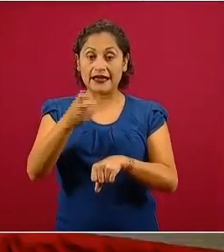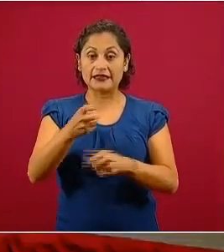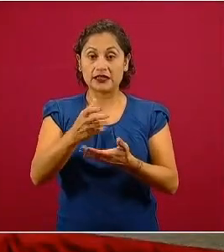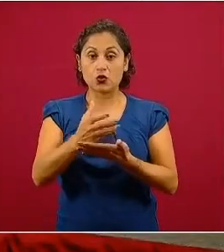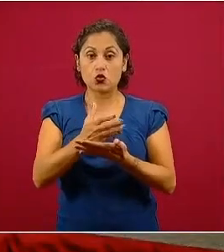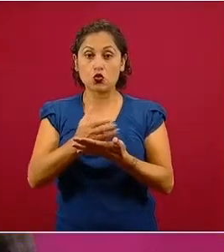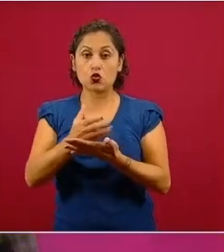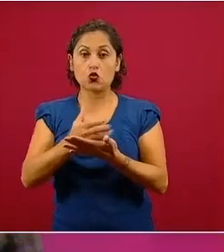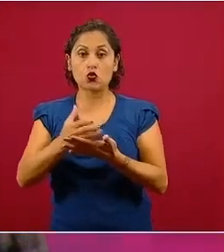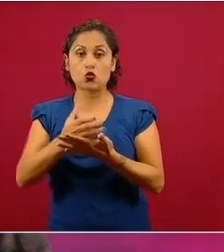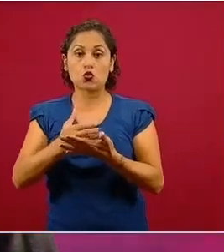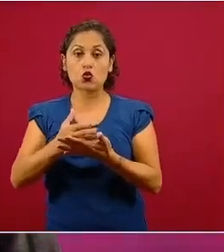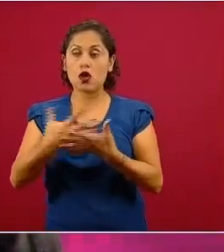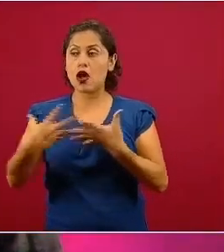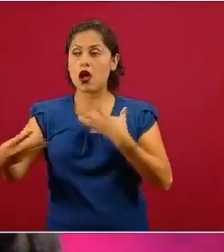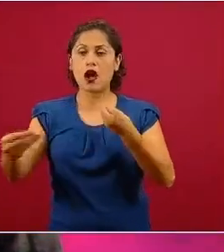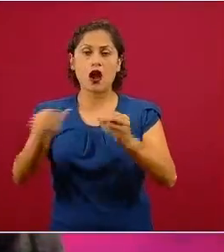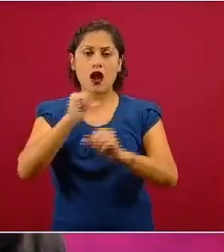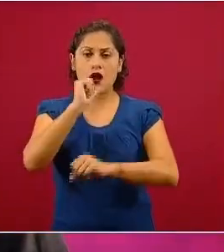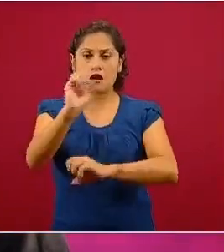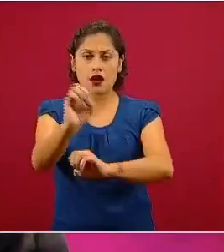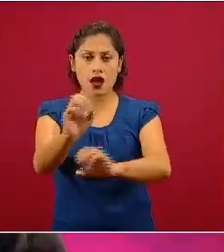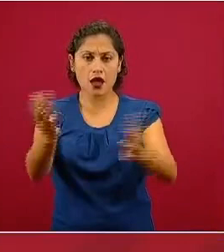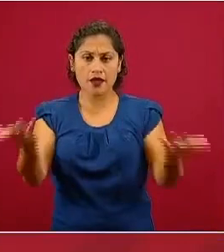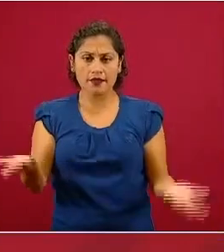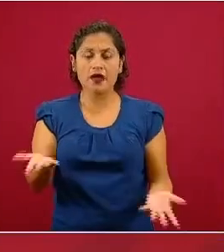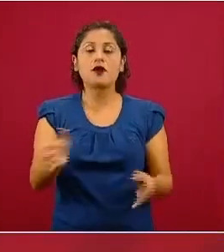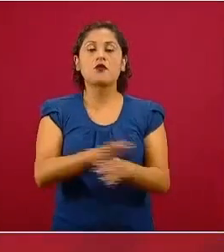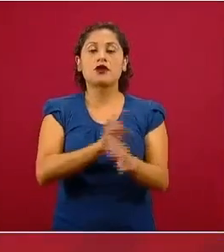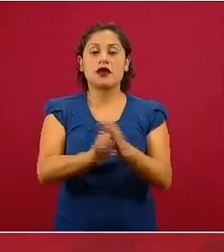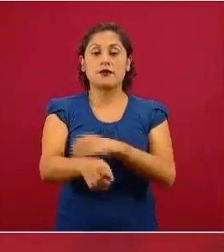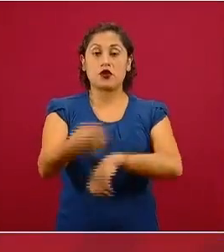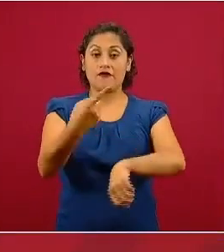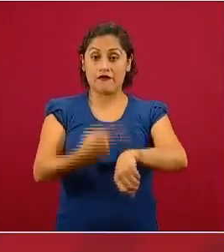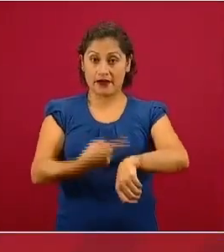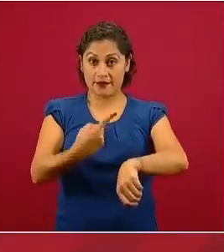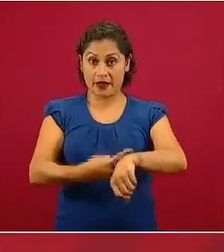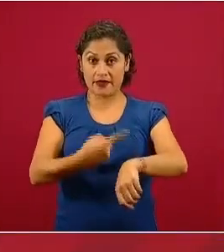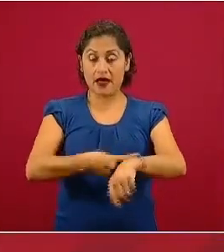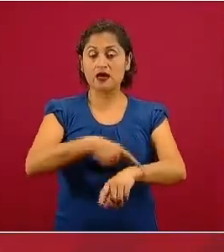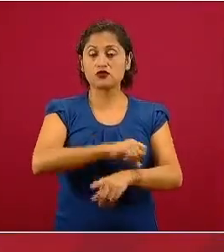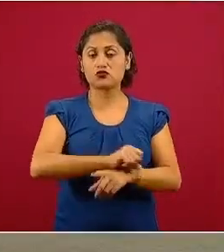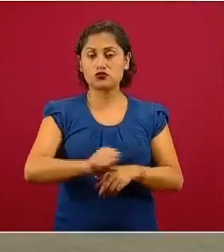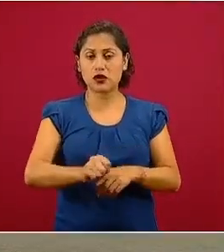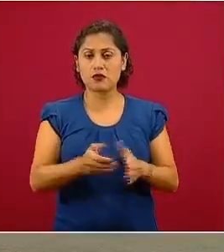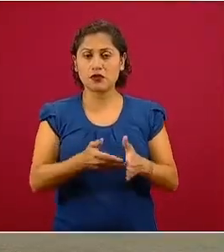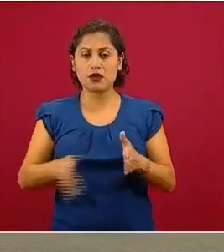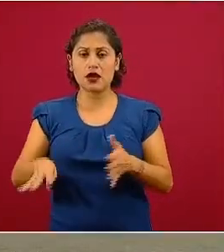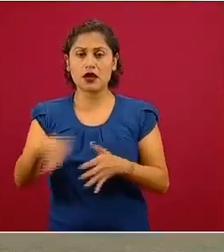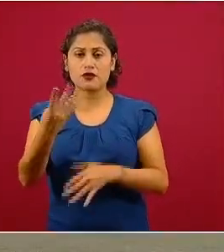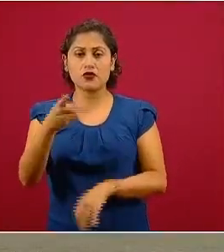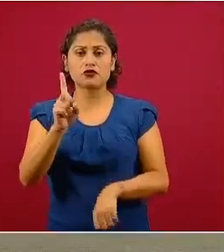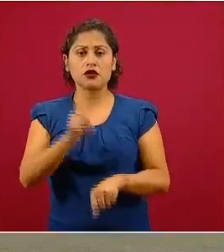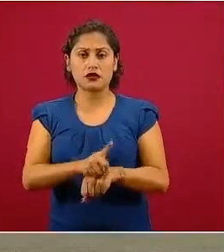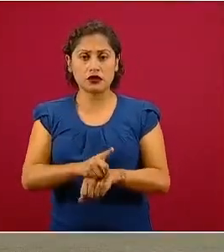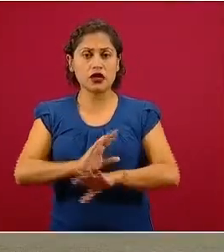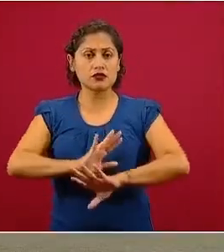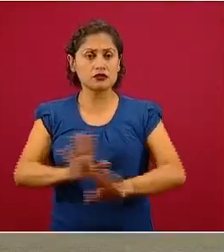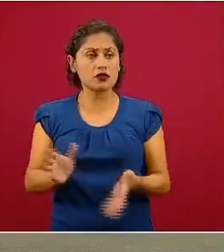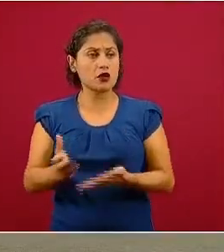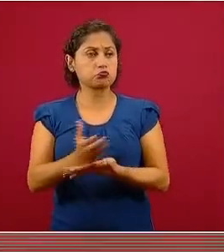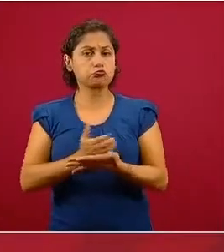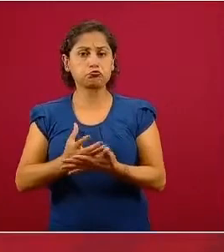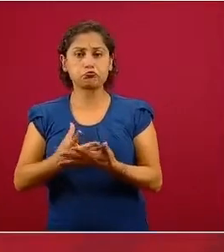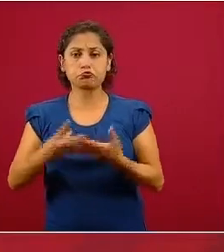contagiante de las personas. Quien tiene enfermedad leve, en general, en 14 días se recupera. Quien tiene enfermedad grave,